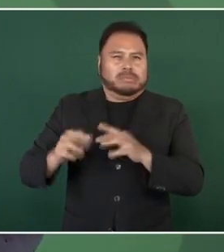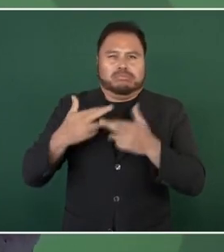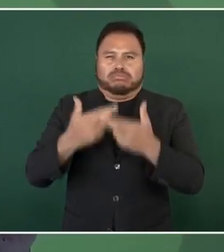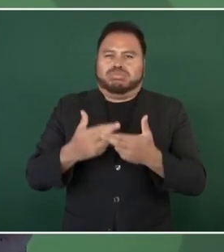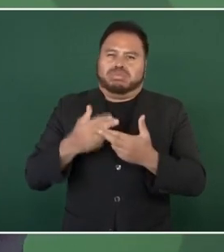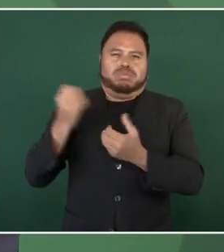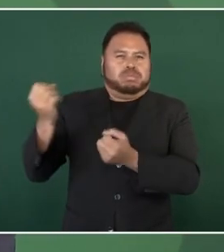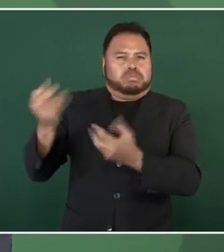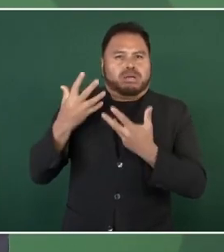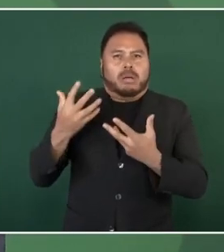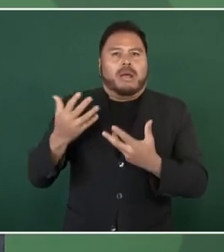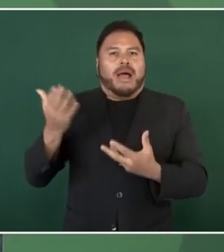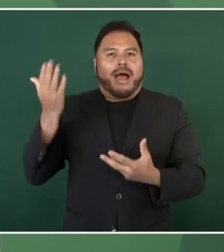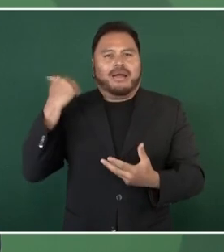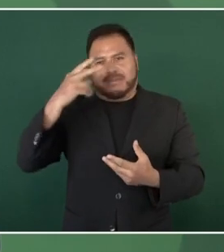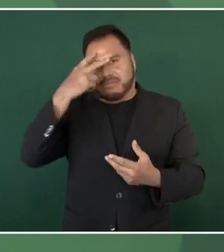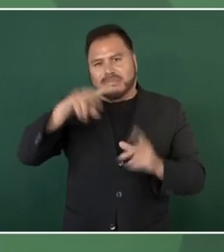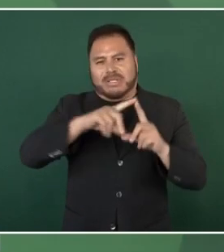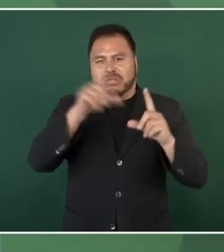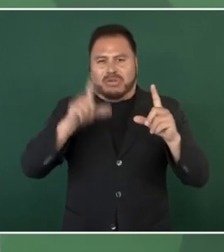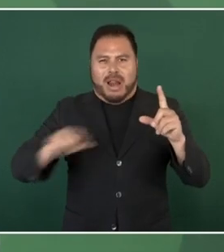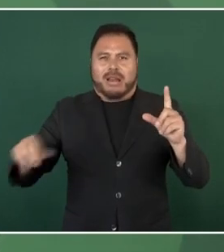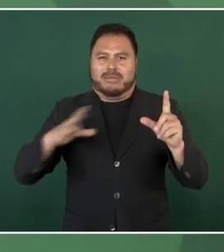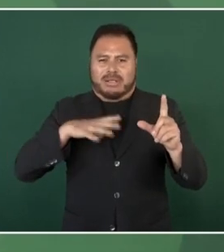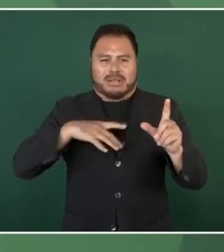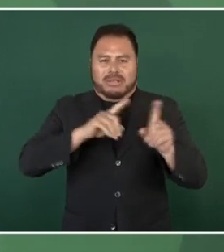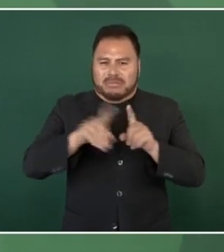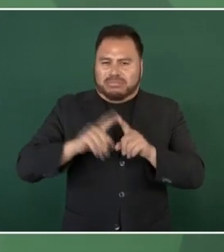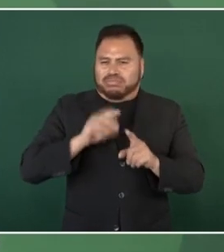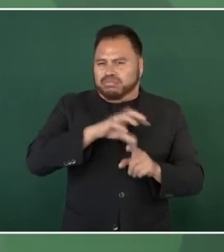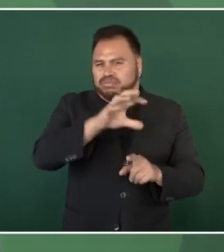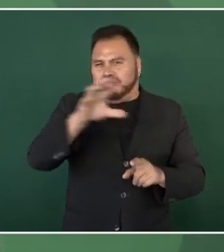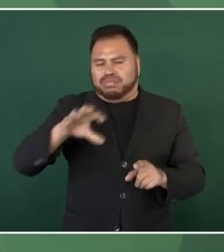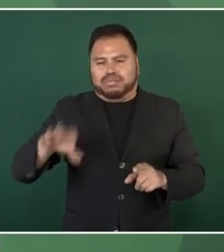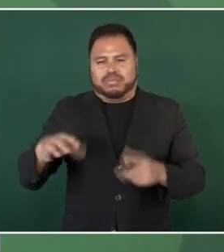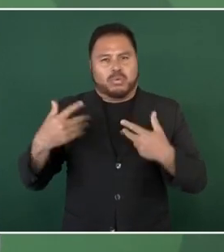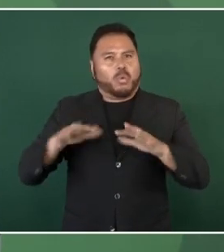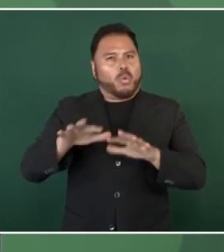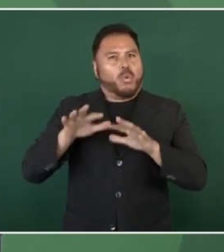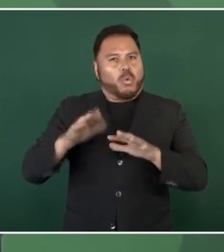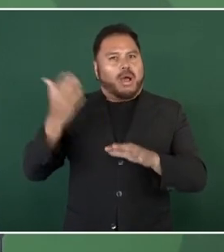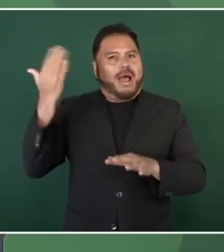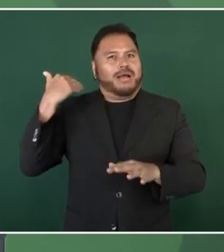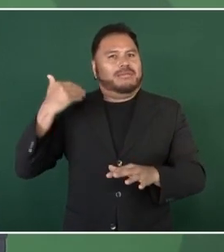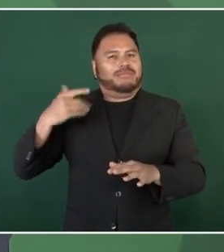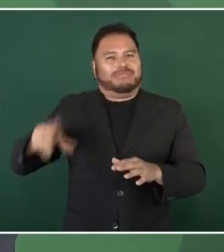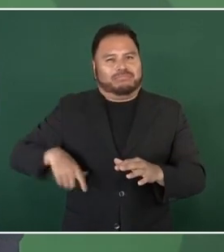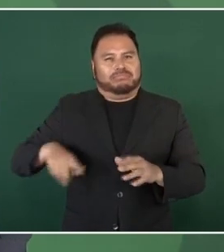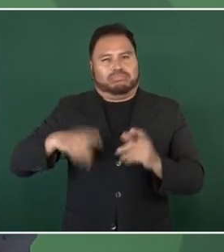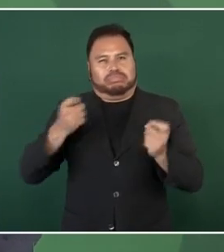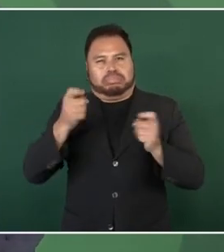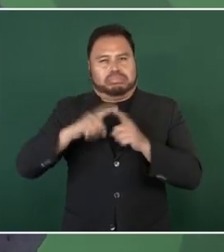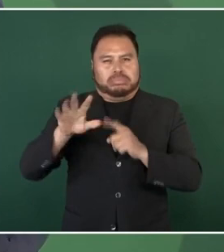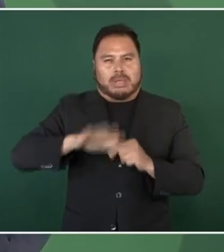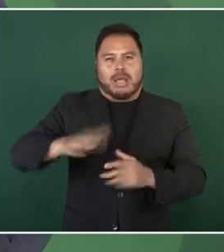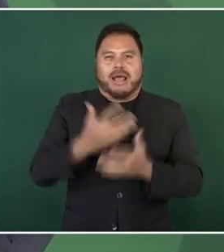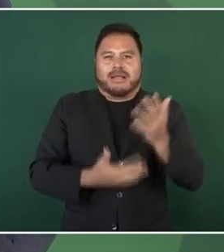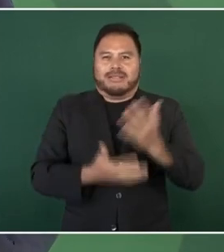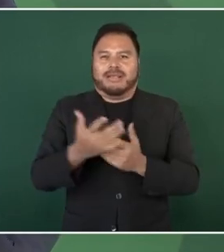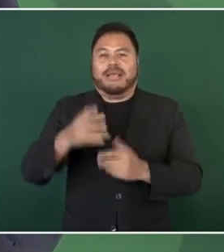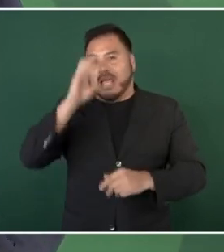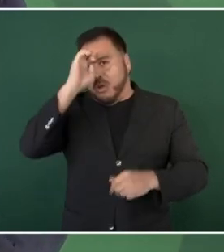florecieron en todo el territorio nacional desde antes de la llegada de los